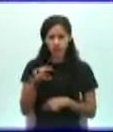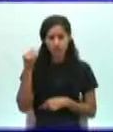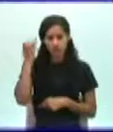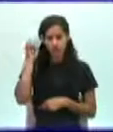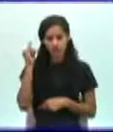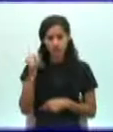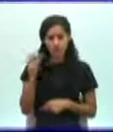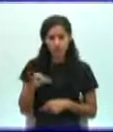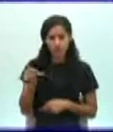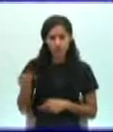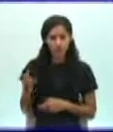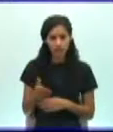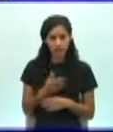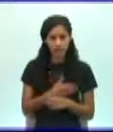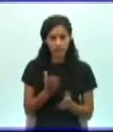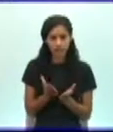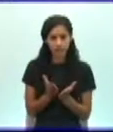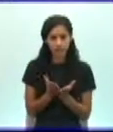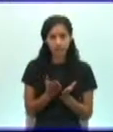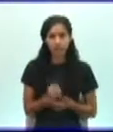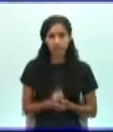estas personalidades?